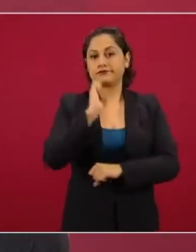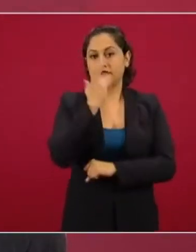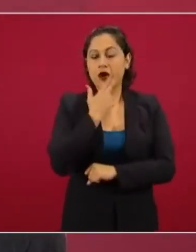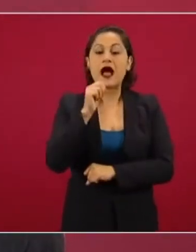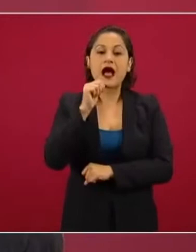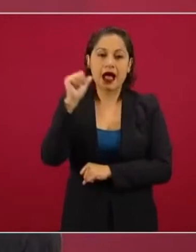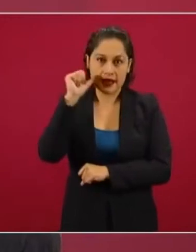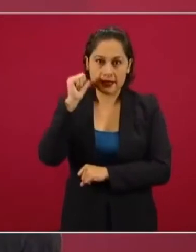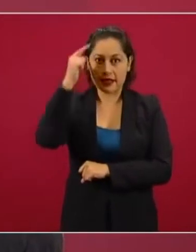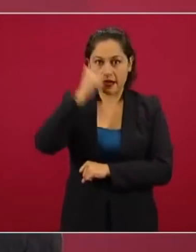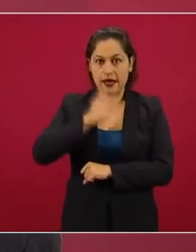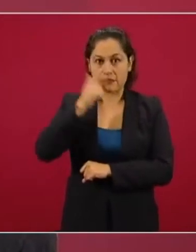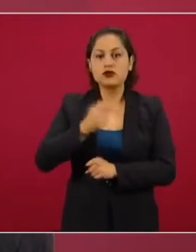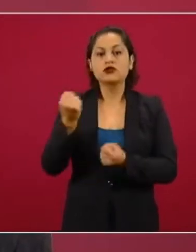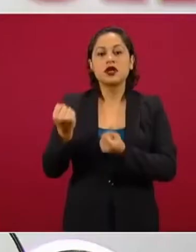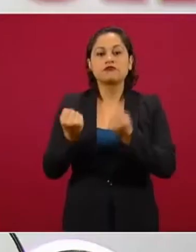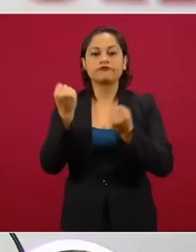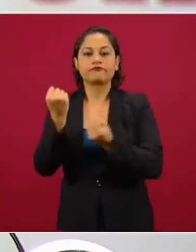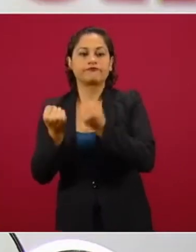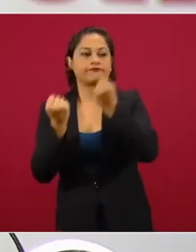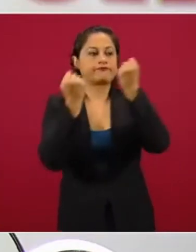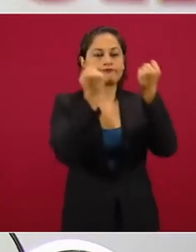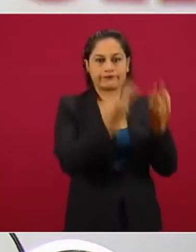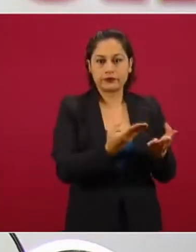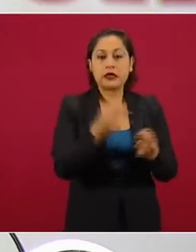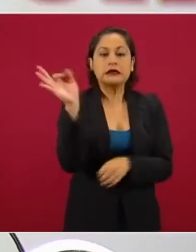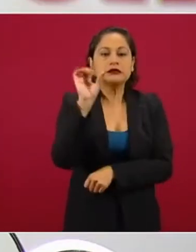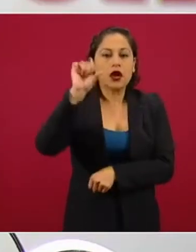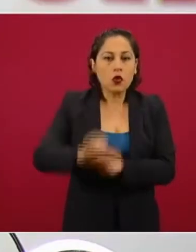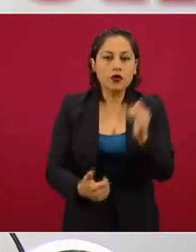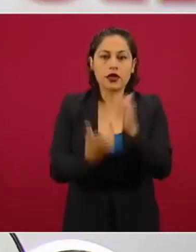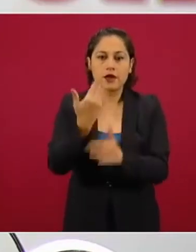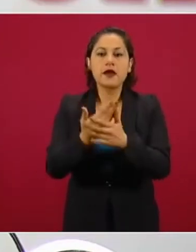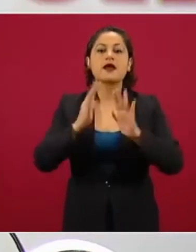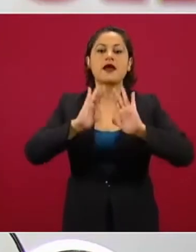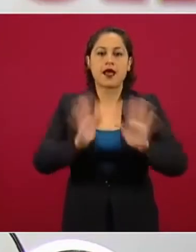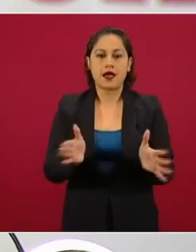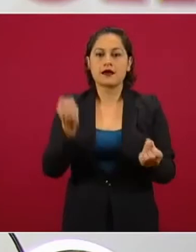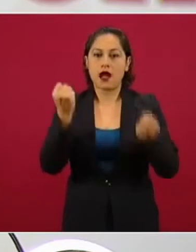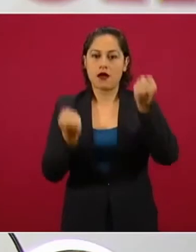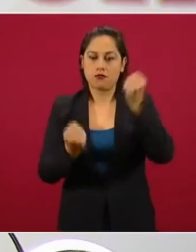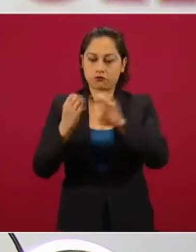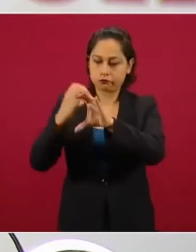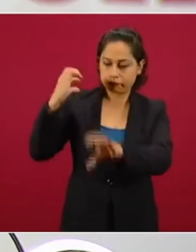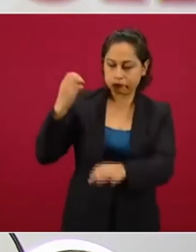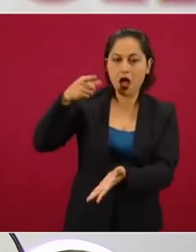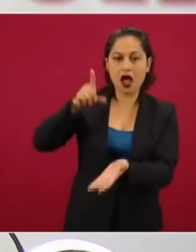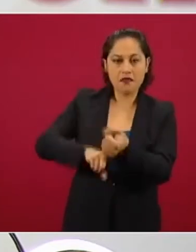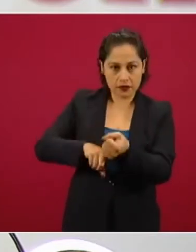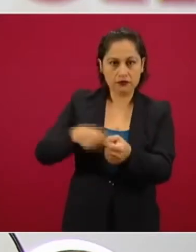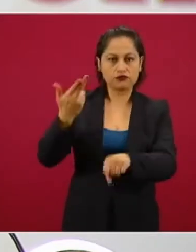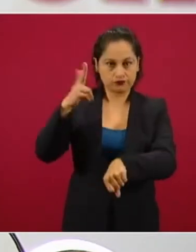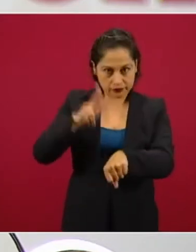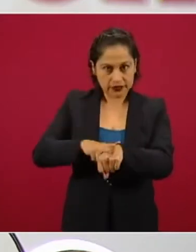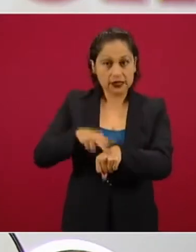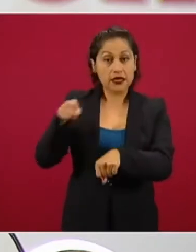tránsito por tierra y seguramente hoy en la mañana ha llegado ya el hospital móvil. Es un hospital móvil completamente equipado que permite